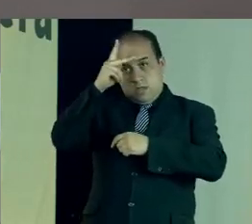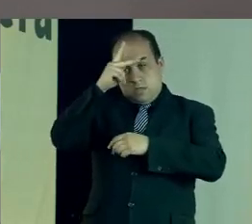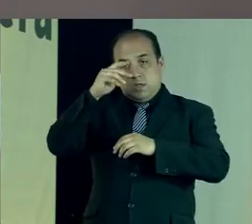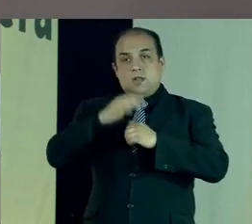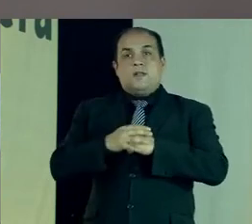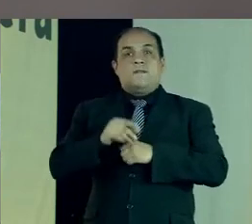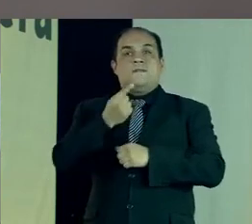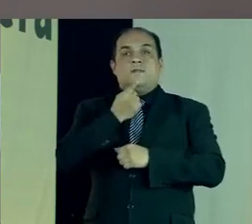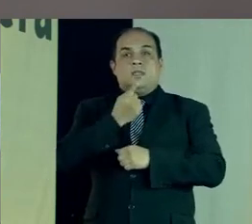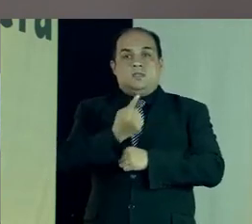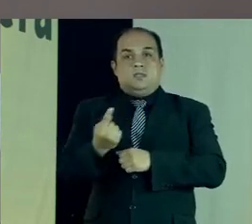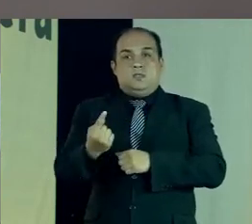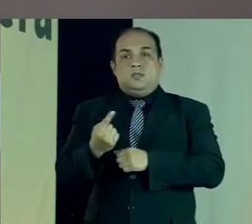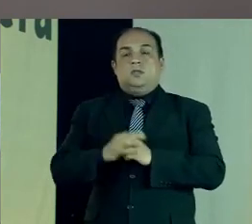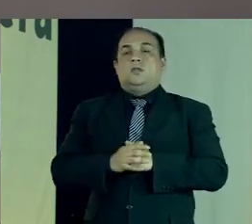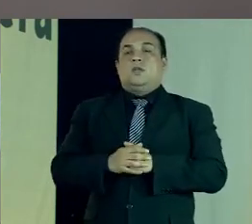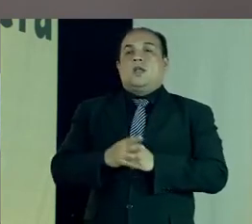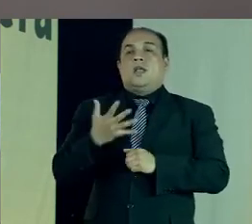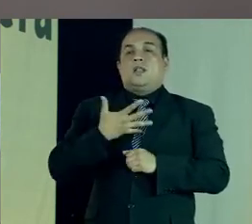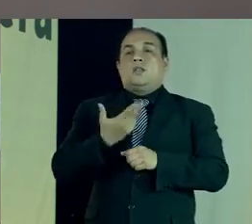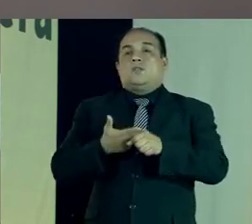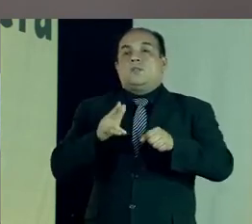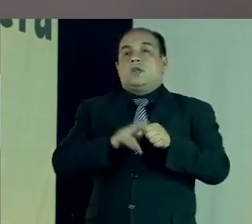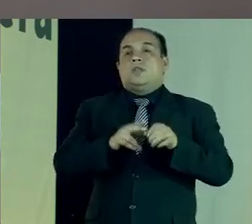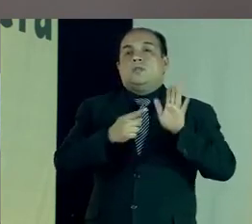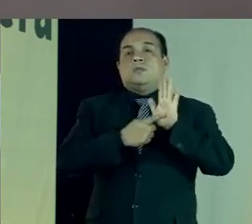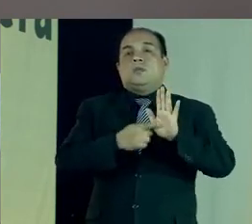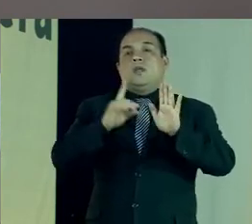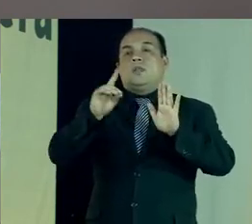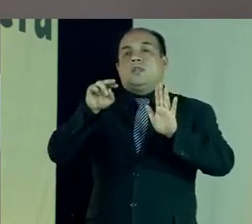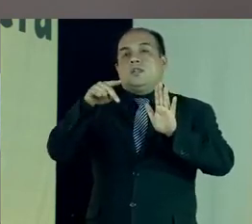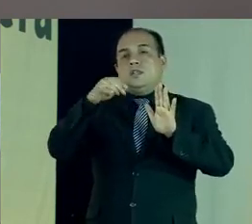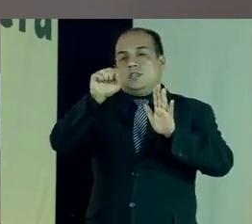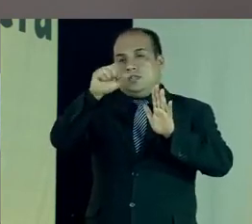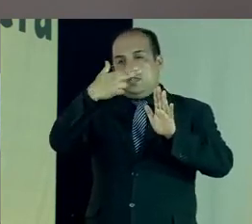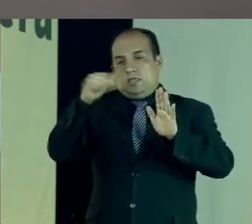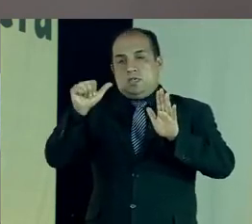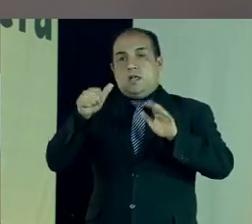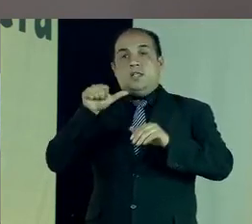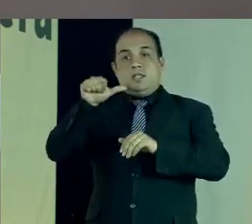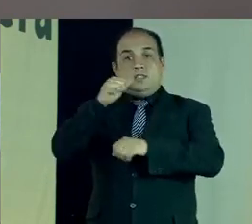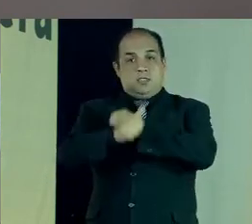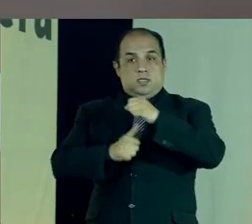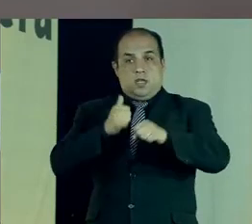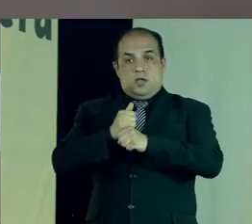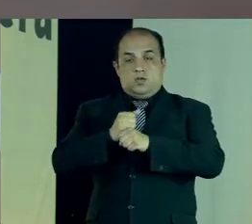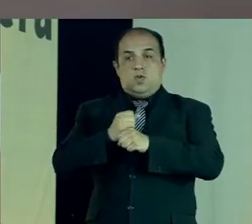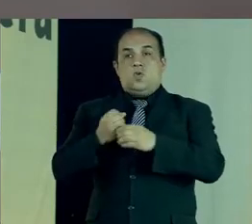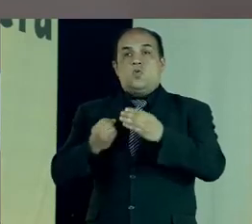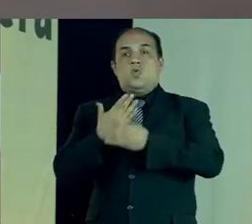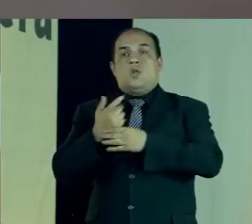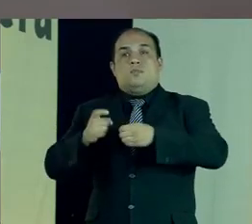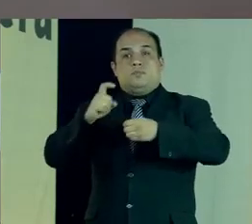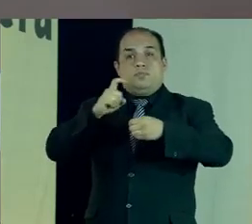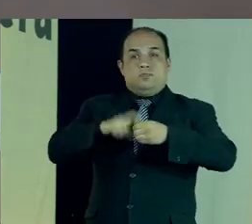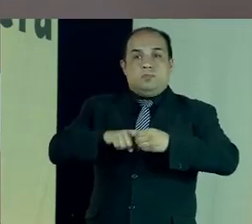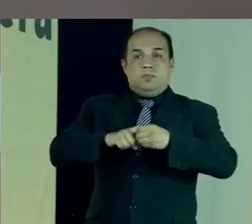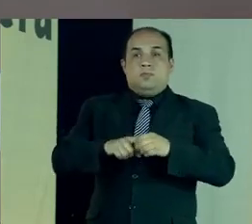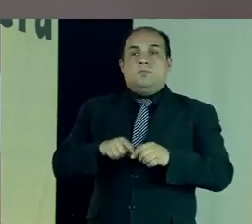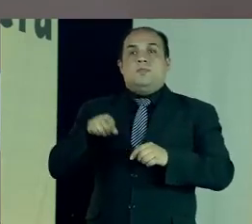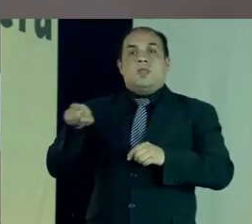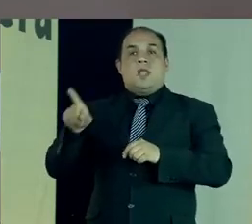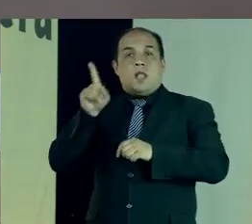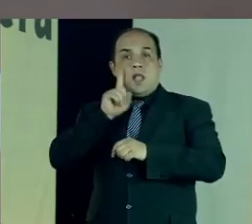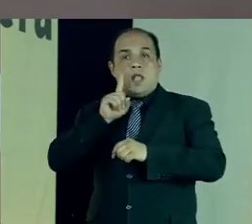me había presentado a la tenista de 16 años una nueva admisión pero una